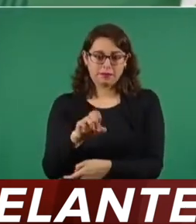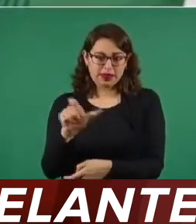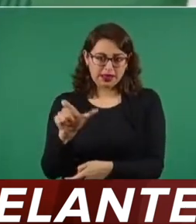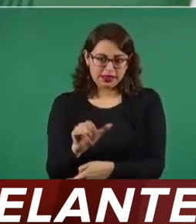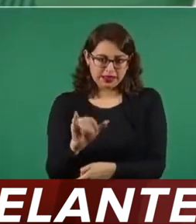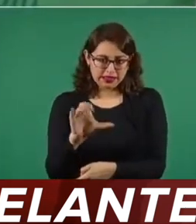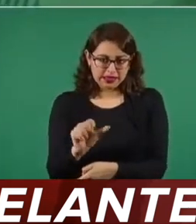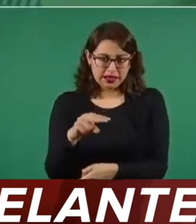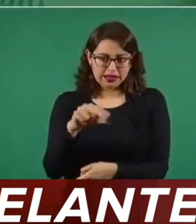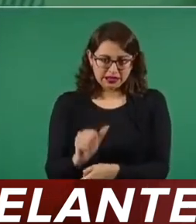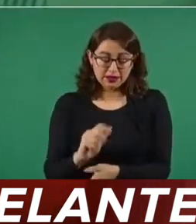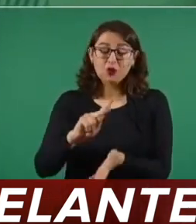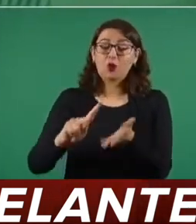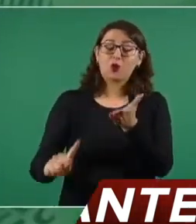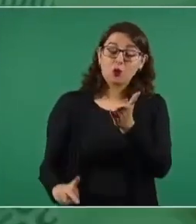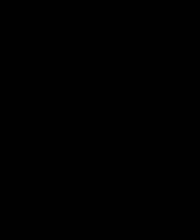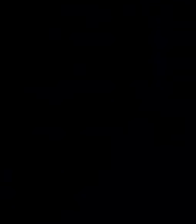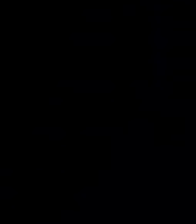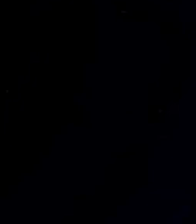a volar.